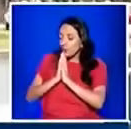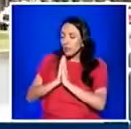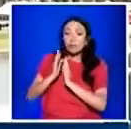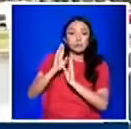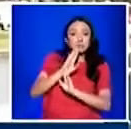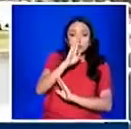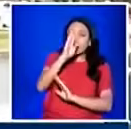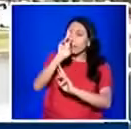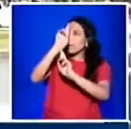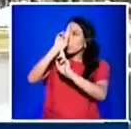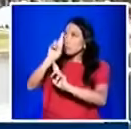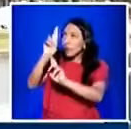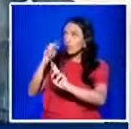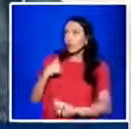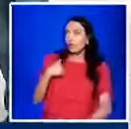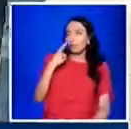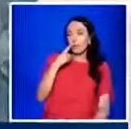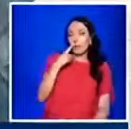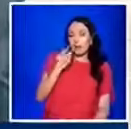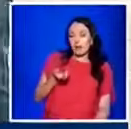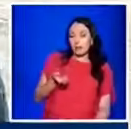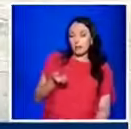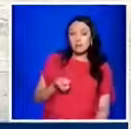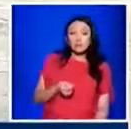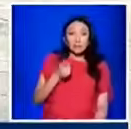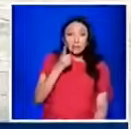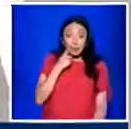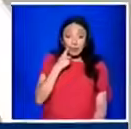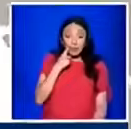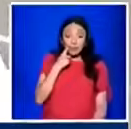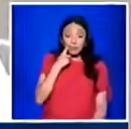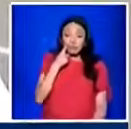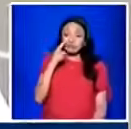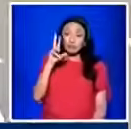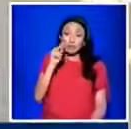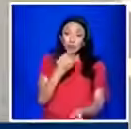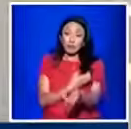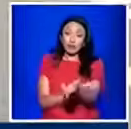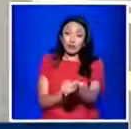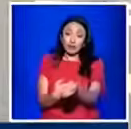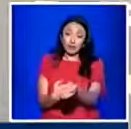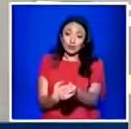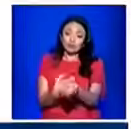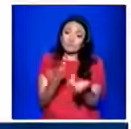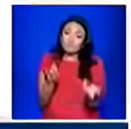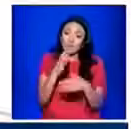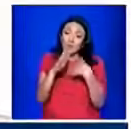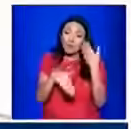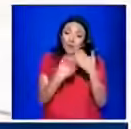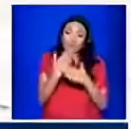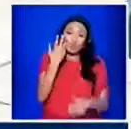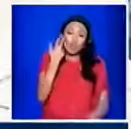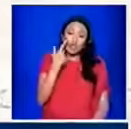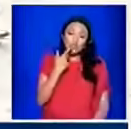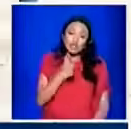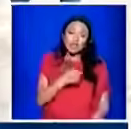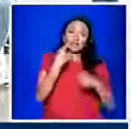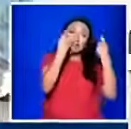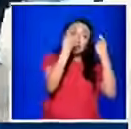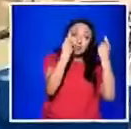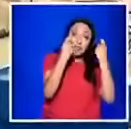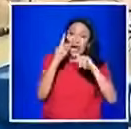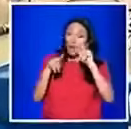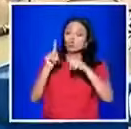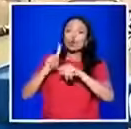respeto, lo primordial. No son eternos, todos los días se los festeja, porque algunos se convierten en los mejores